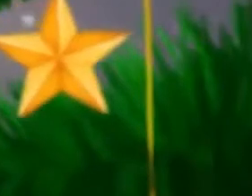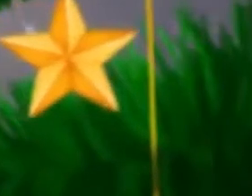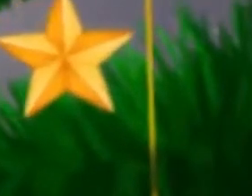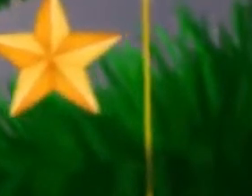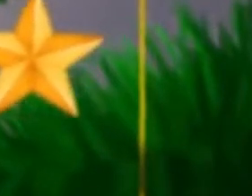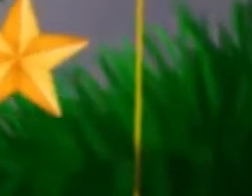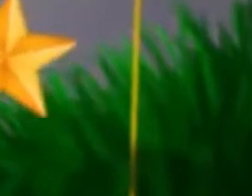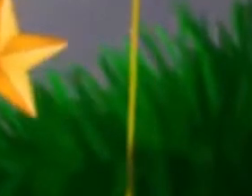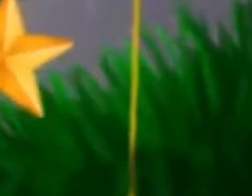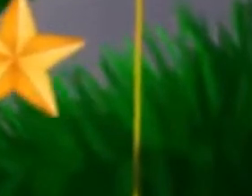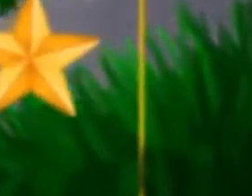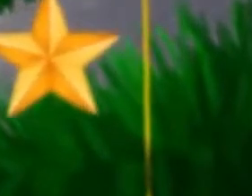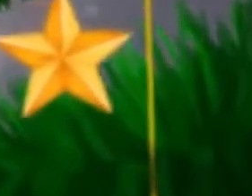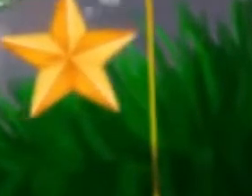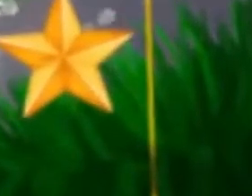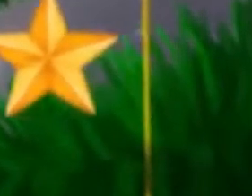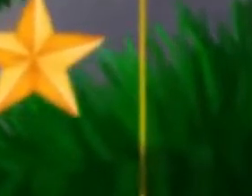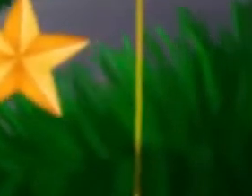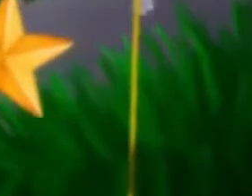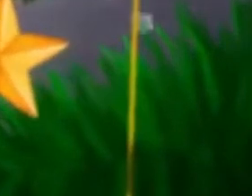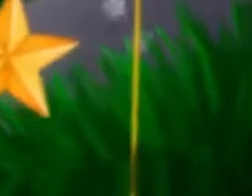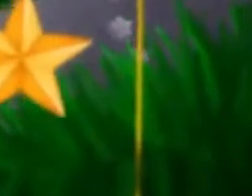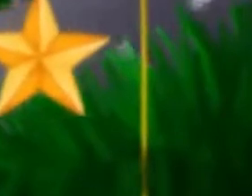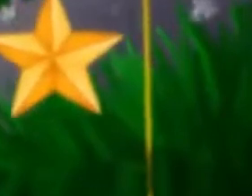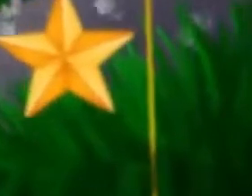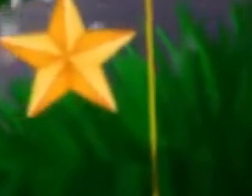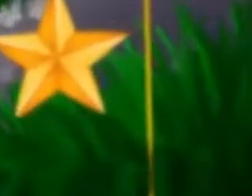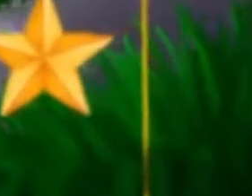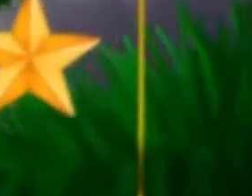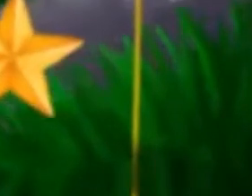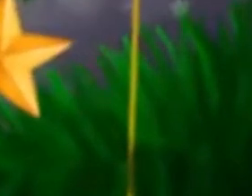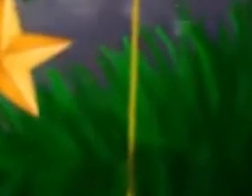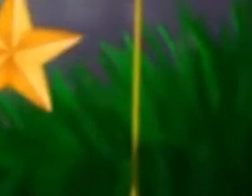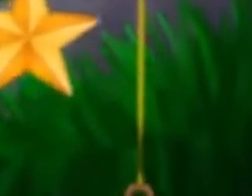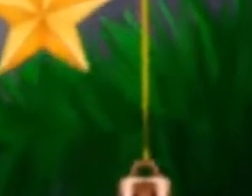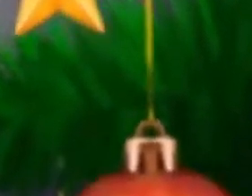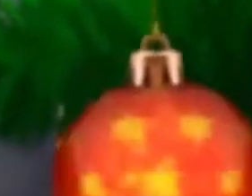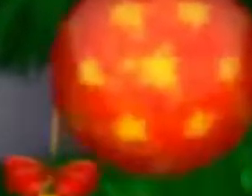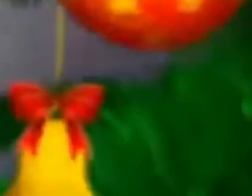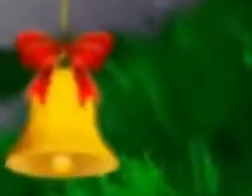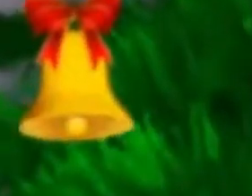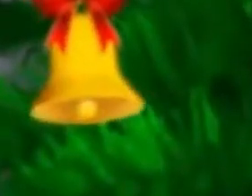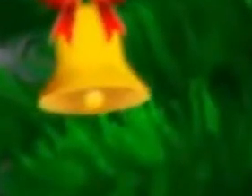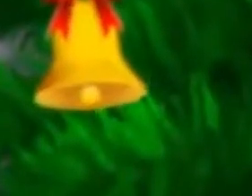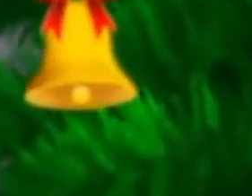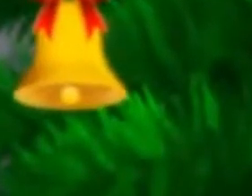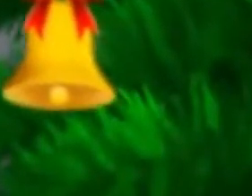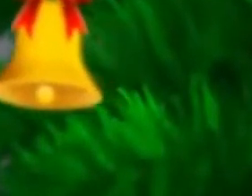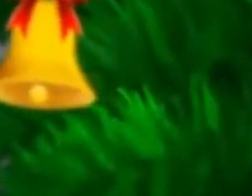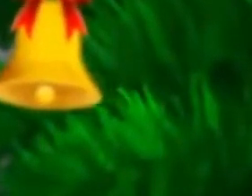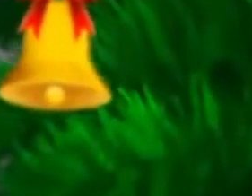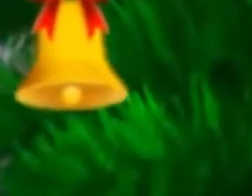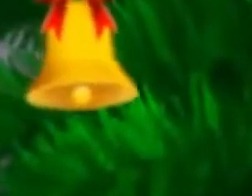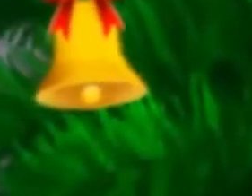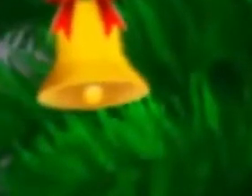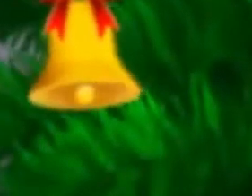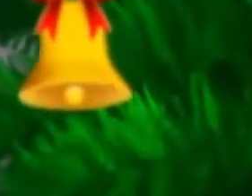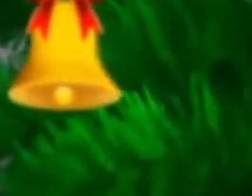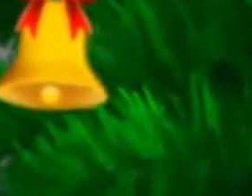Que la paz brille en esta bella época de Navidad y que ilumine nuestros hogares de alegría y esperanza. Y que el amor nunca se apague en